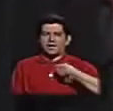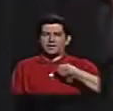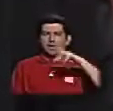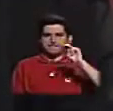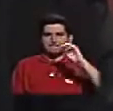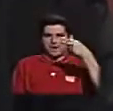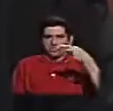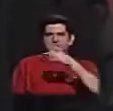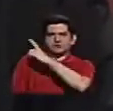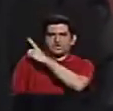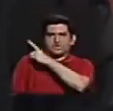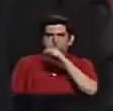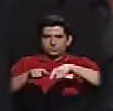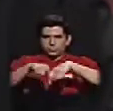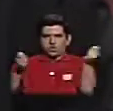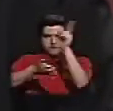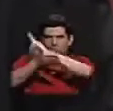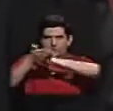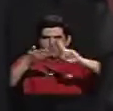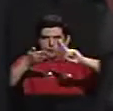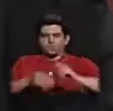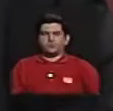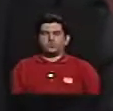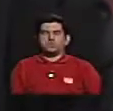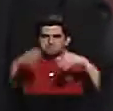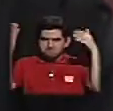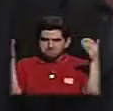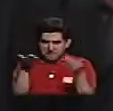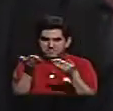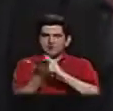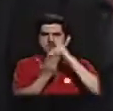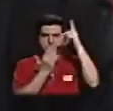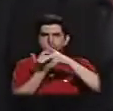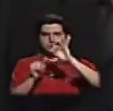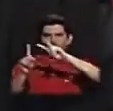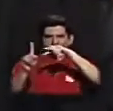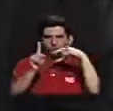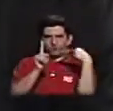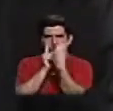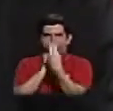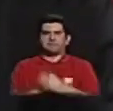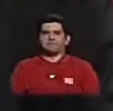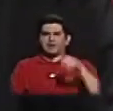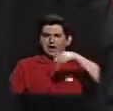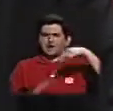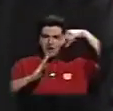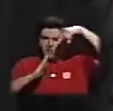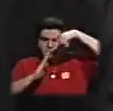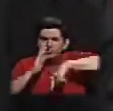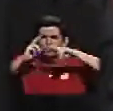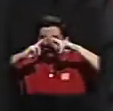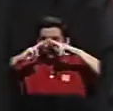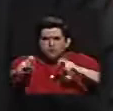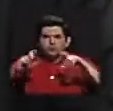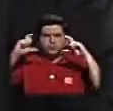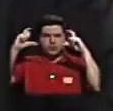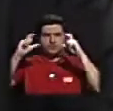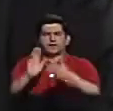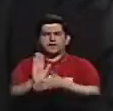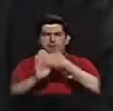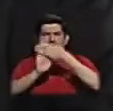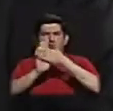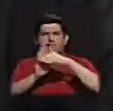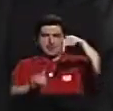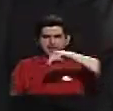Soy Mauricio Herrera, director de Semanario Universidad, y le doy la bienvenida a su programa Puntos de Vista, en donde profundizaremos en nuestro tema de